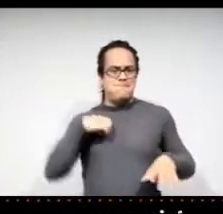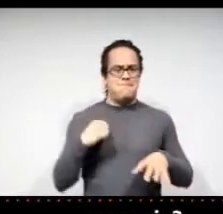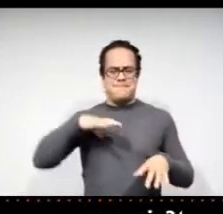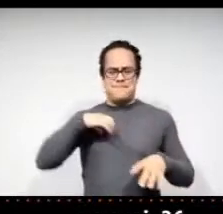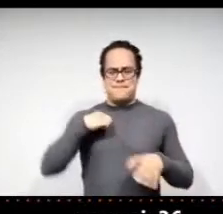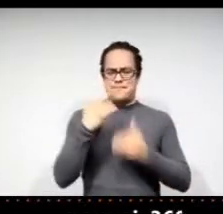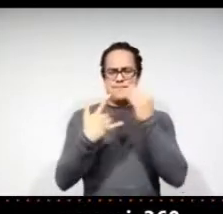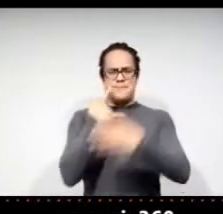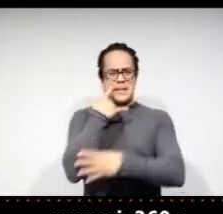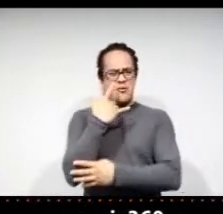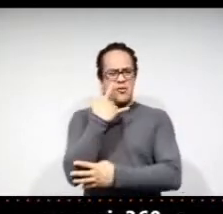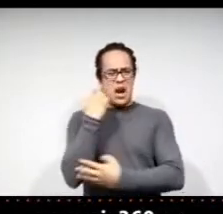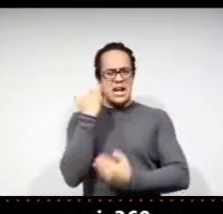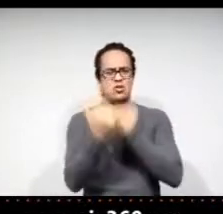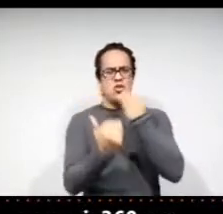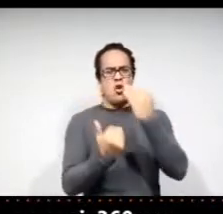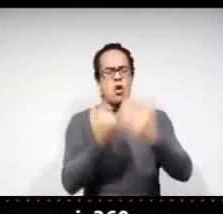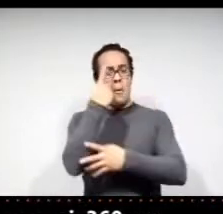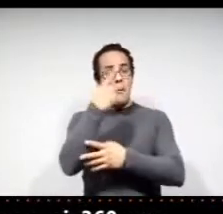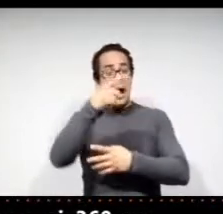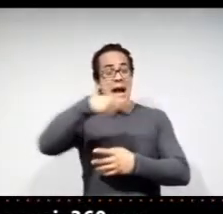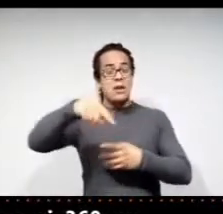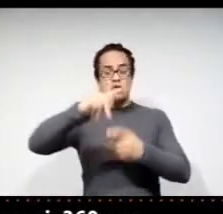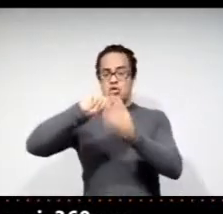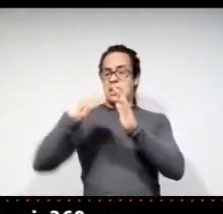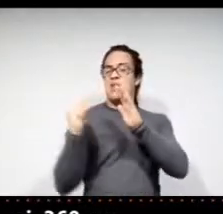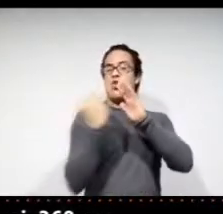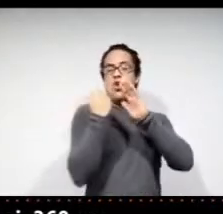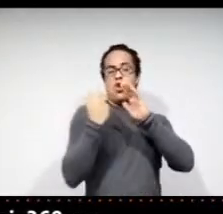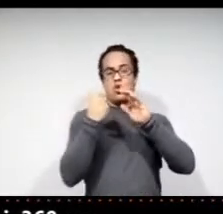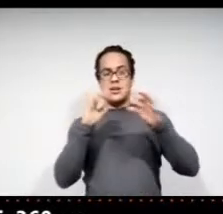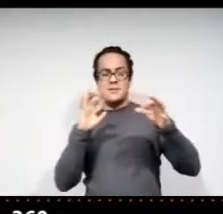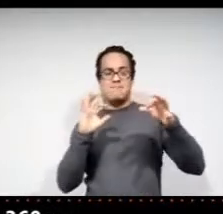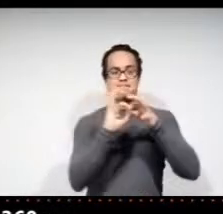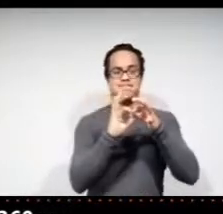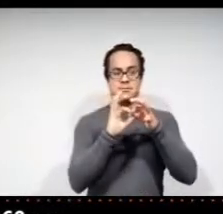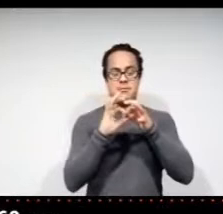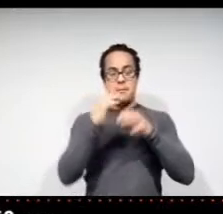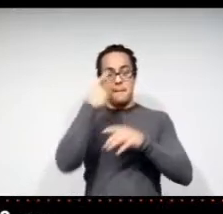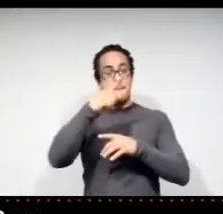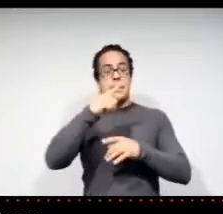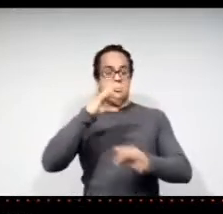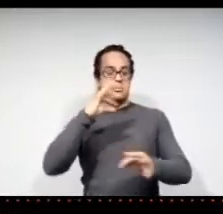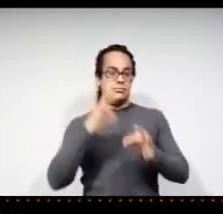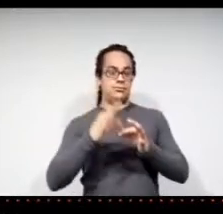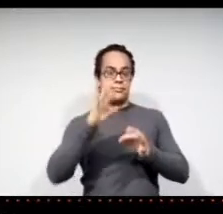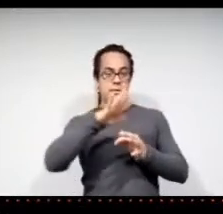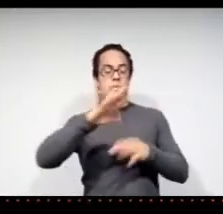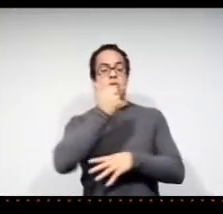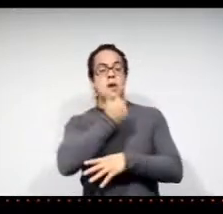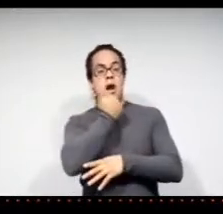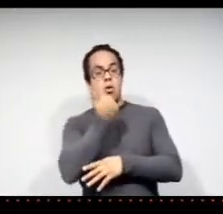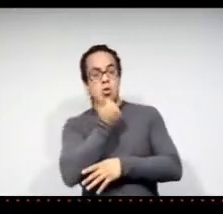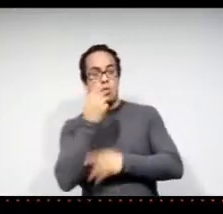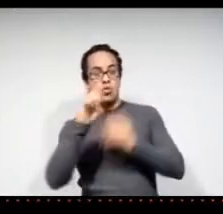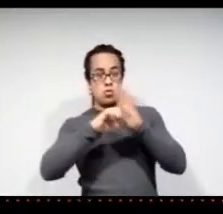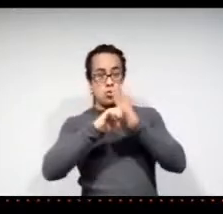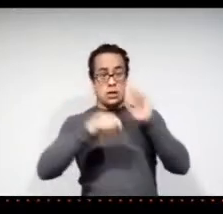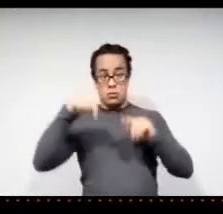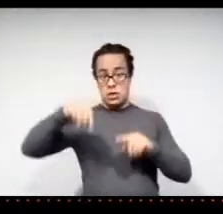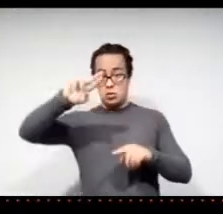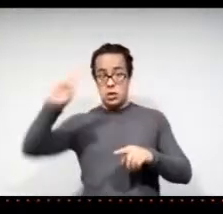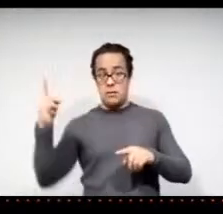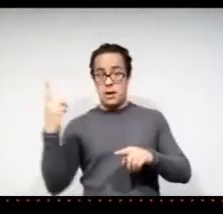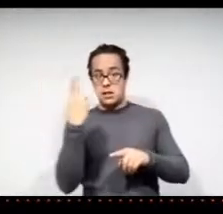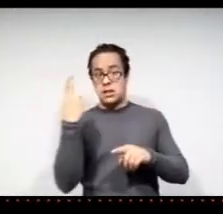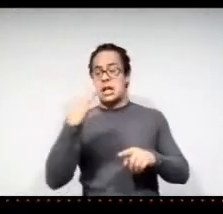proveer la tecnología y toda la conectividad que se requiere para los estudiantes, la universidad tiene una serie